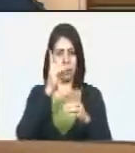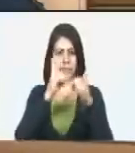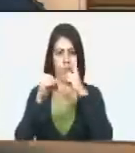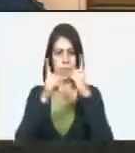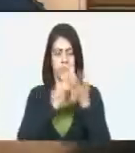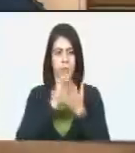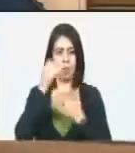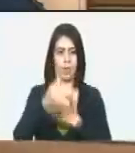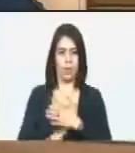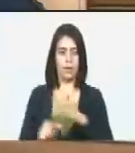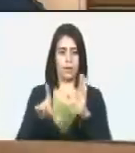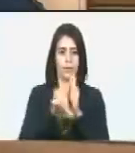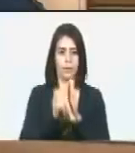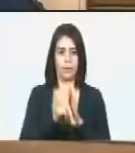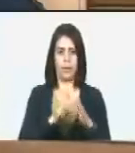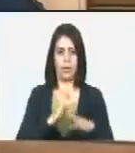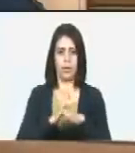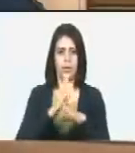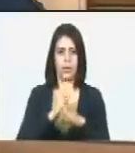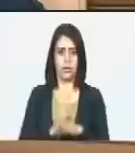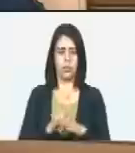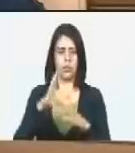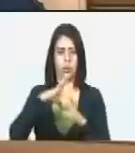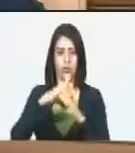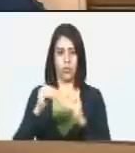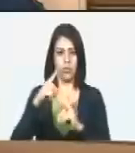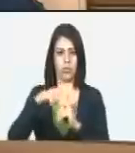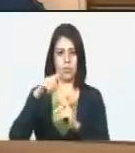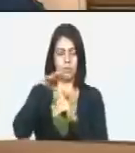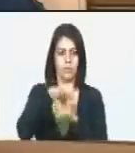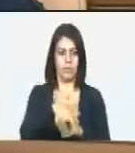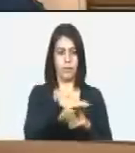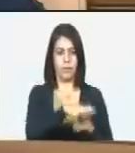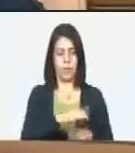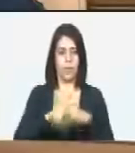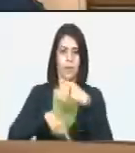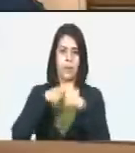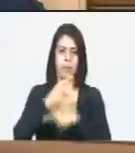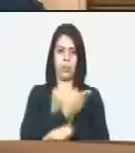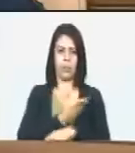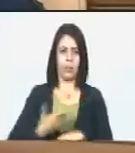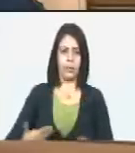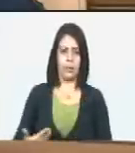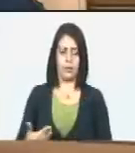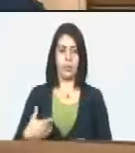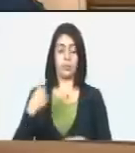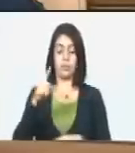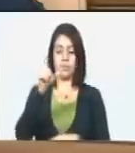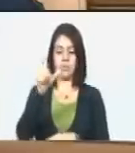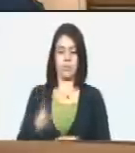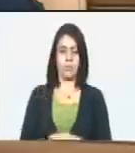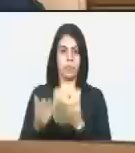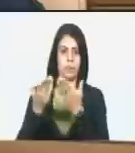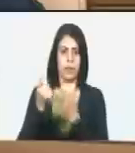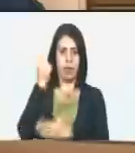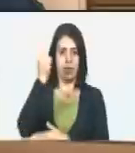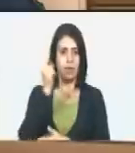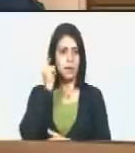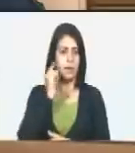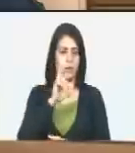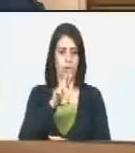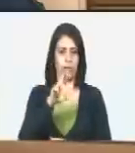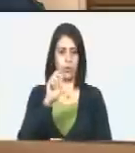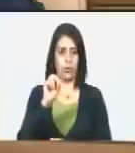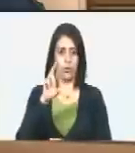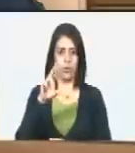ley orgánica contra todo tipo de discriminación. Seguidamente, el presidente cedió el derecho de palabra a la diputada Roraima Gutiérrez y